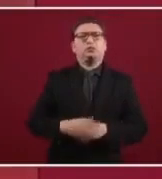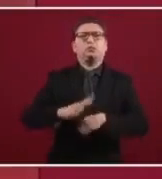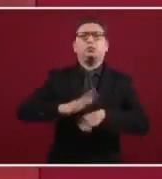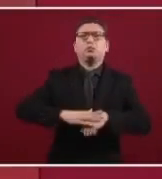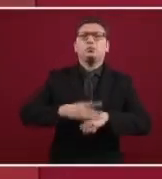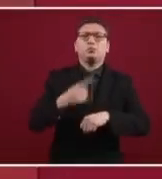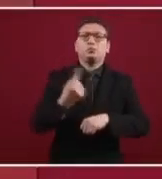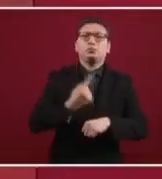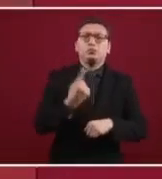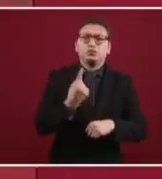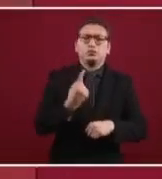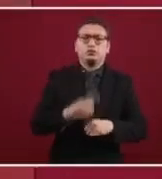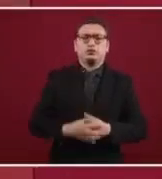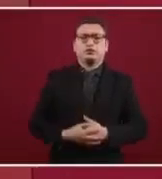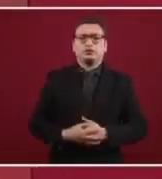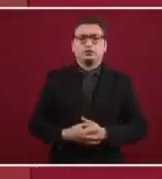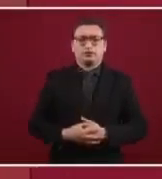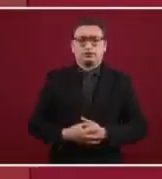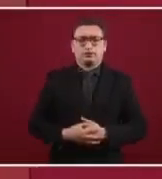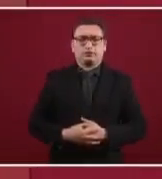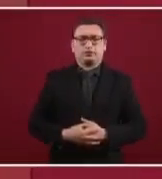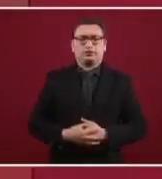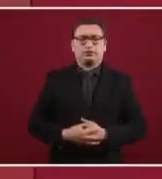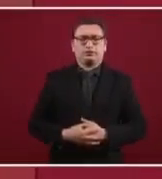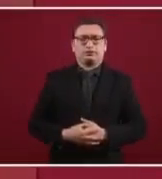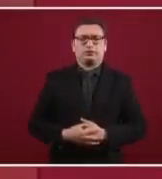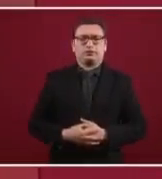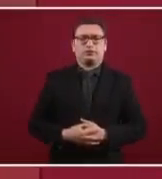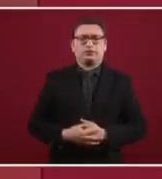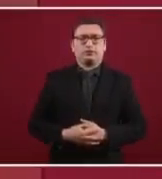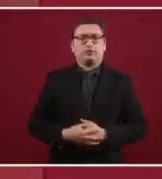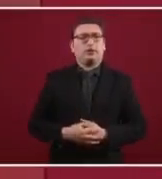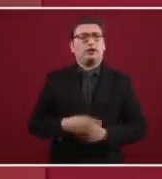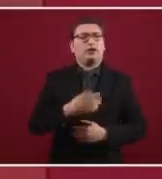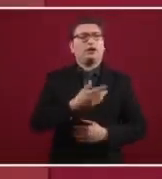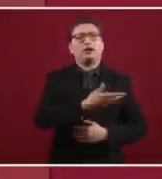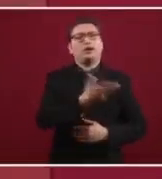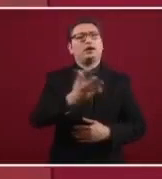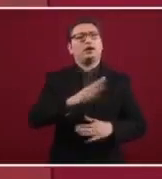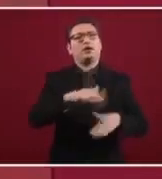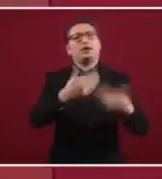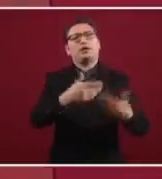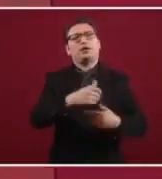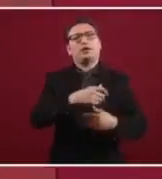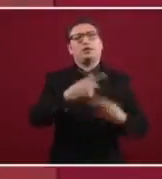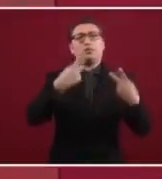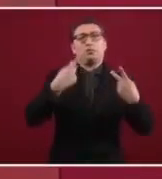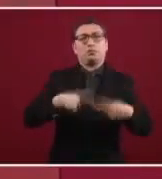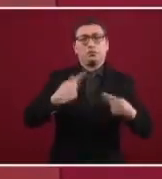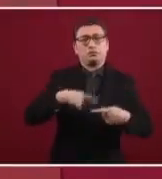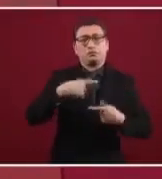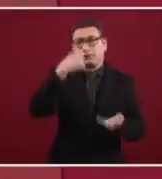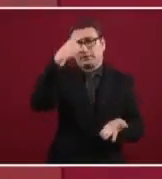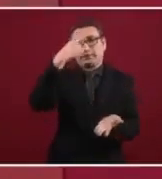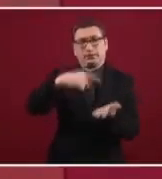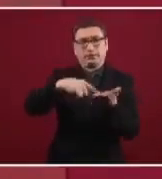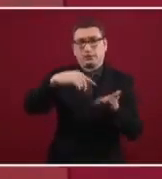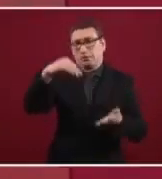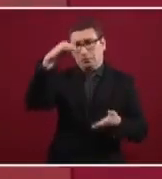porque no queremos que se piense que estamos castigando